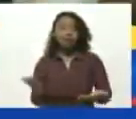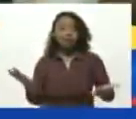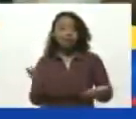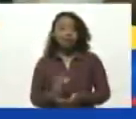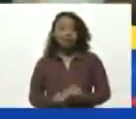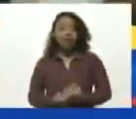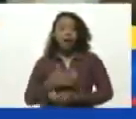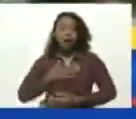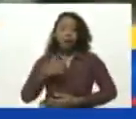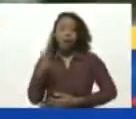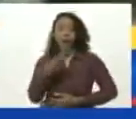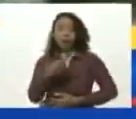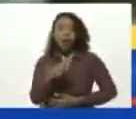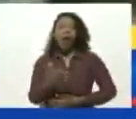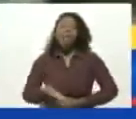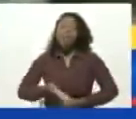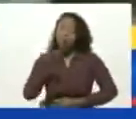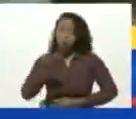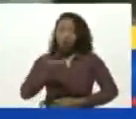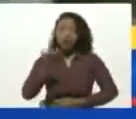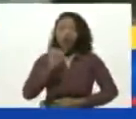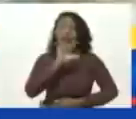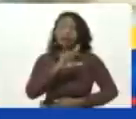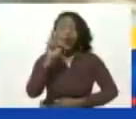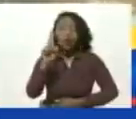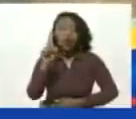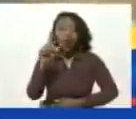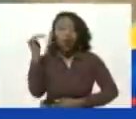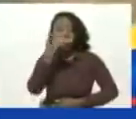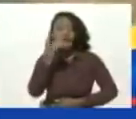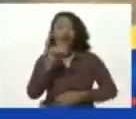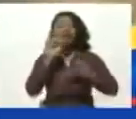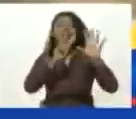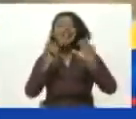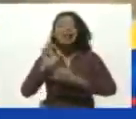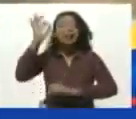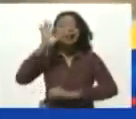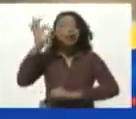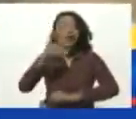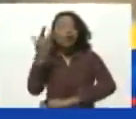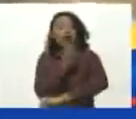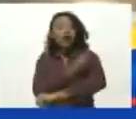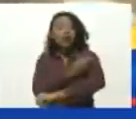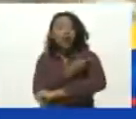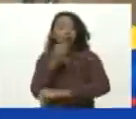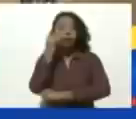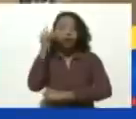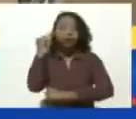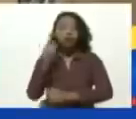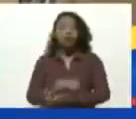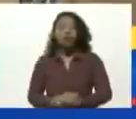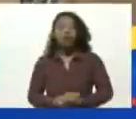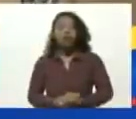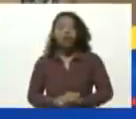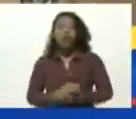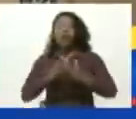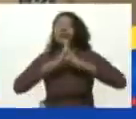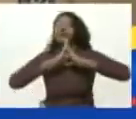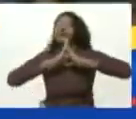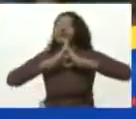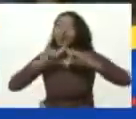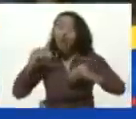A mí me parece importante que el 31 de octubre lleguemos al 70% de vacunados y vacunadas. Toda